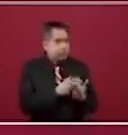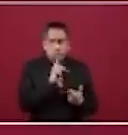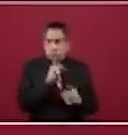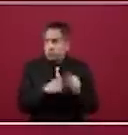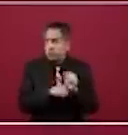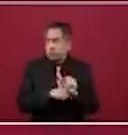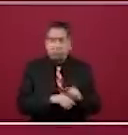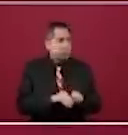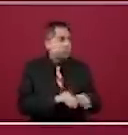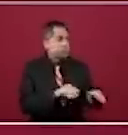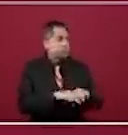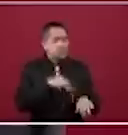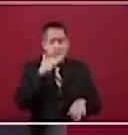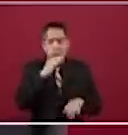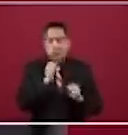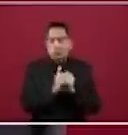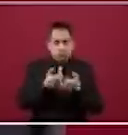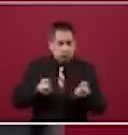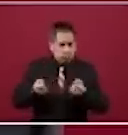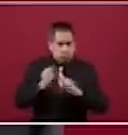clandestinos con pipas,